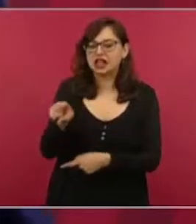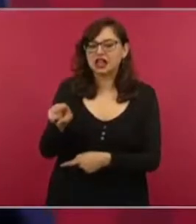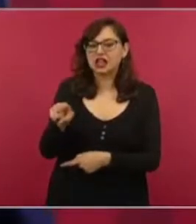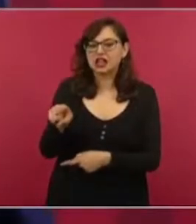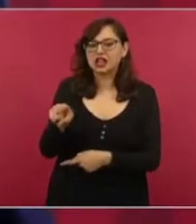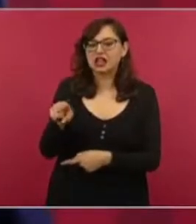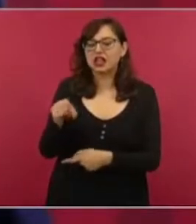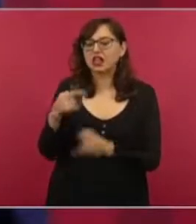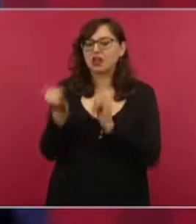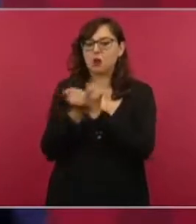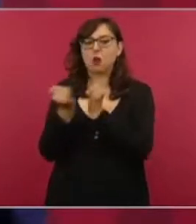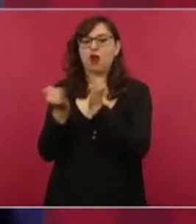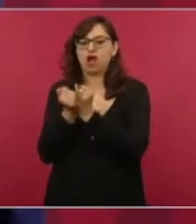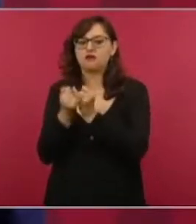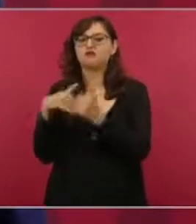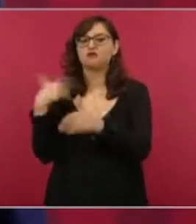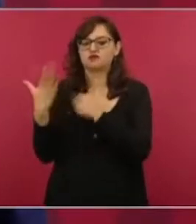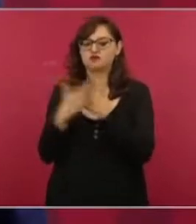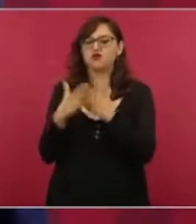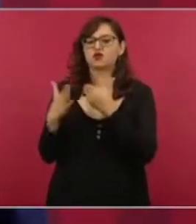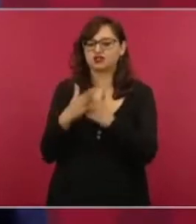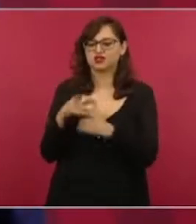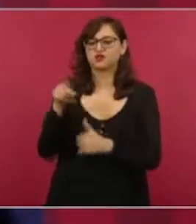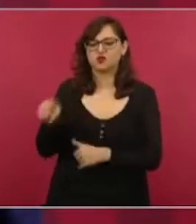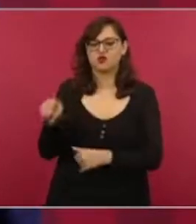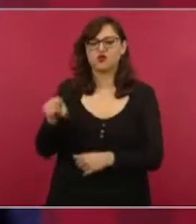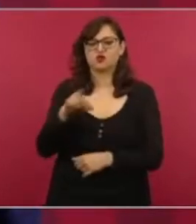pasar a Boric. Era